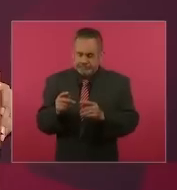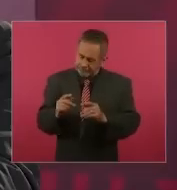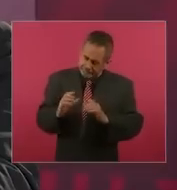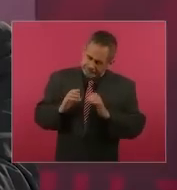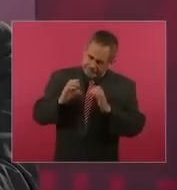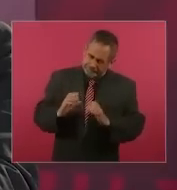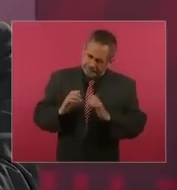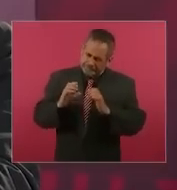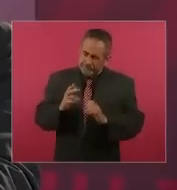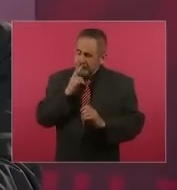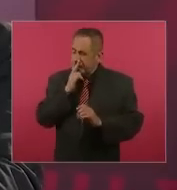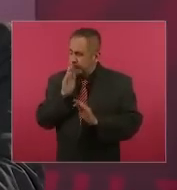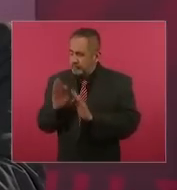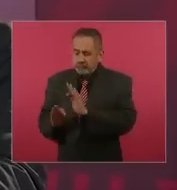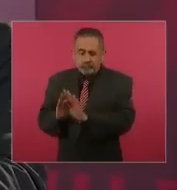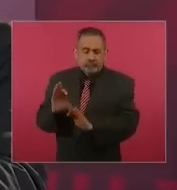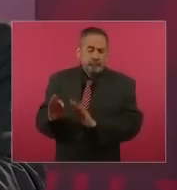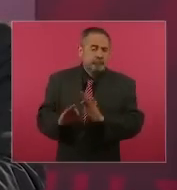están cuidando